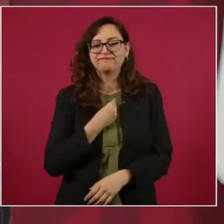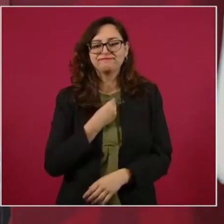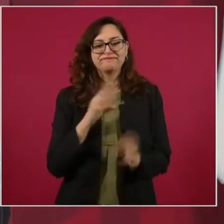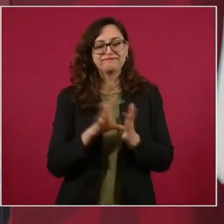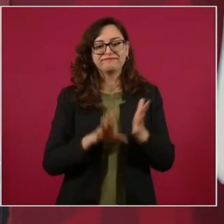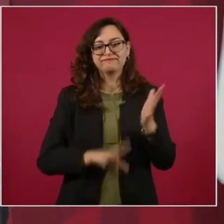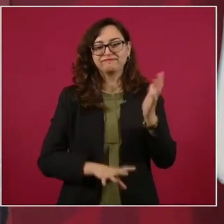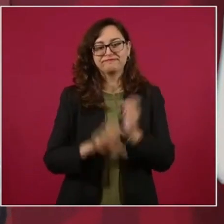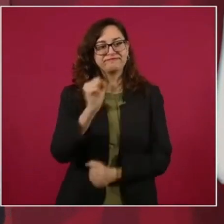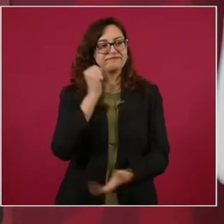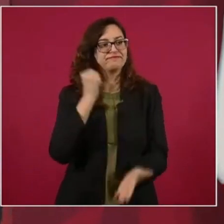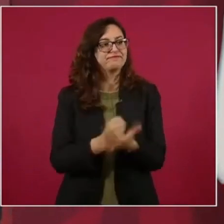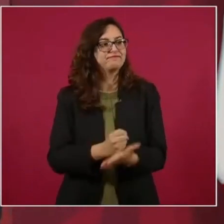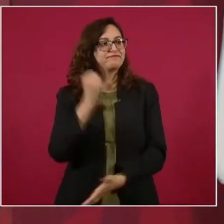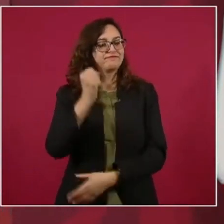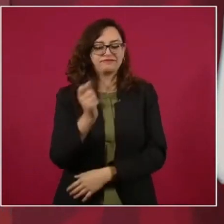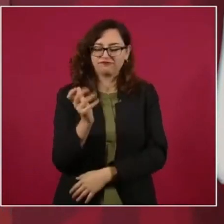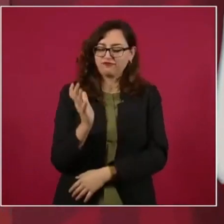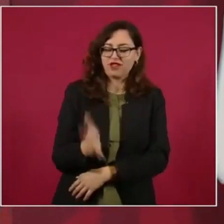Entonces, al aprobarse,